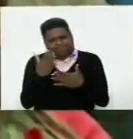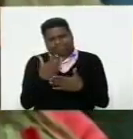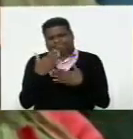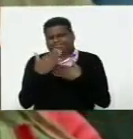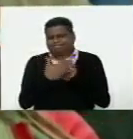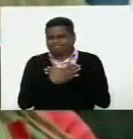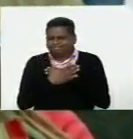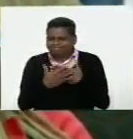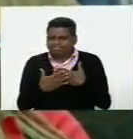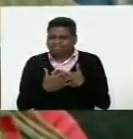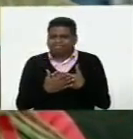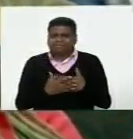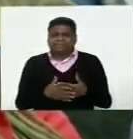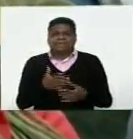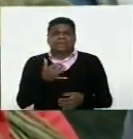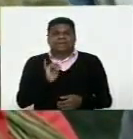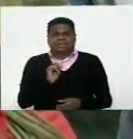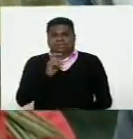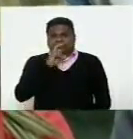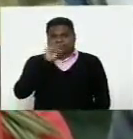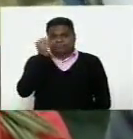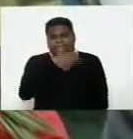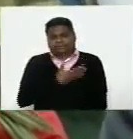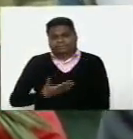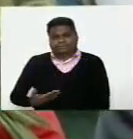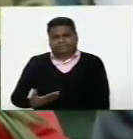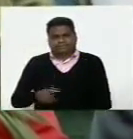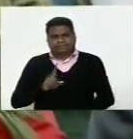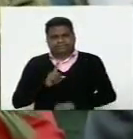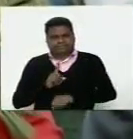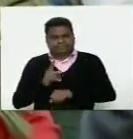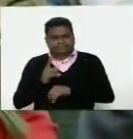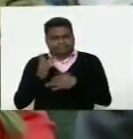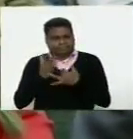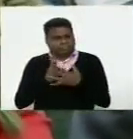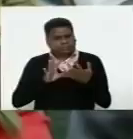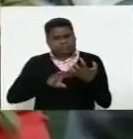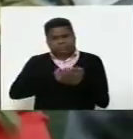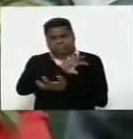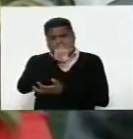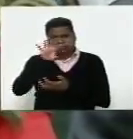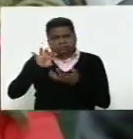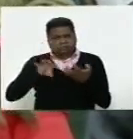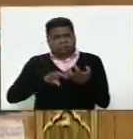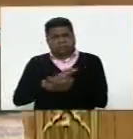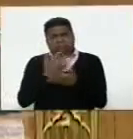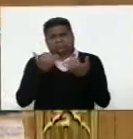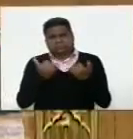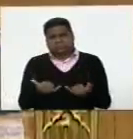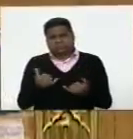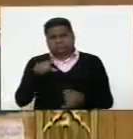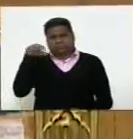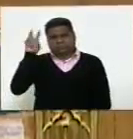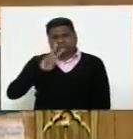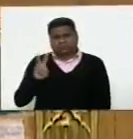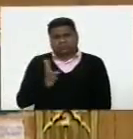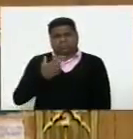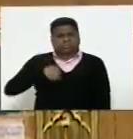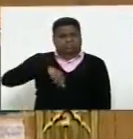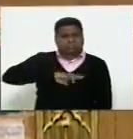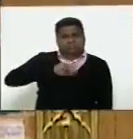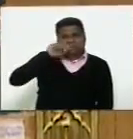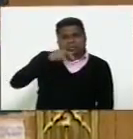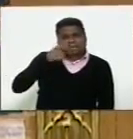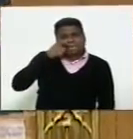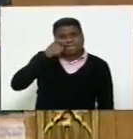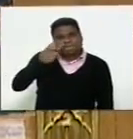el que haya el presidente Nicolás Maduro en medio de la guerra más brutal contra nuestro país, contra nuestro